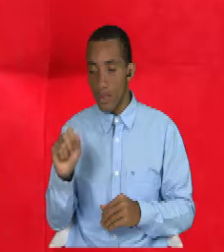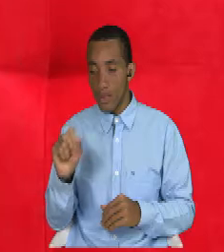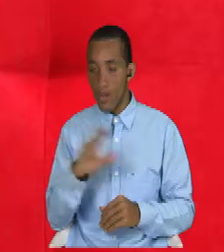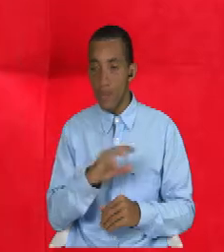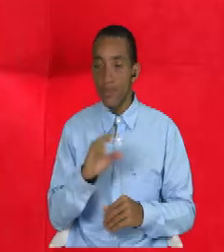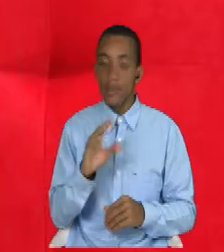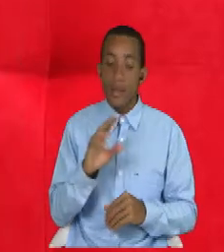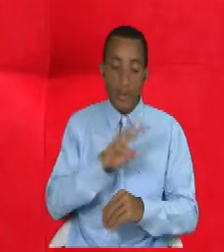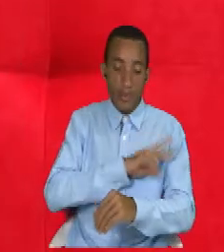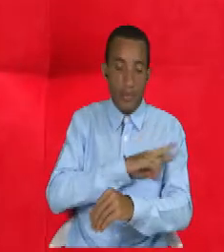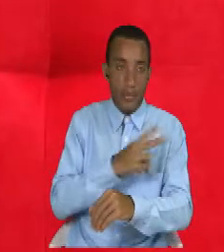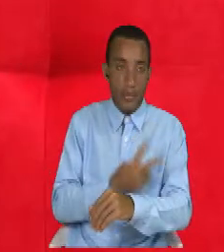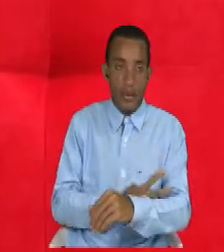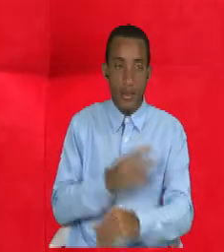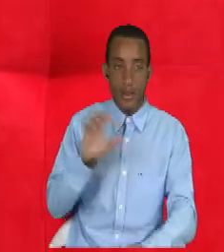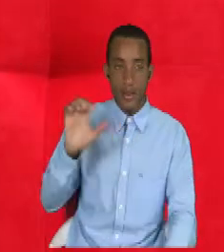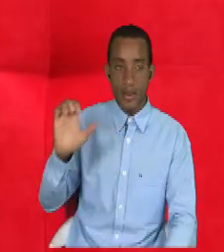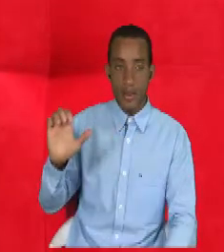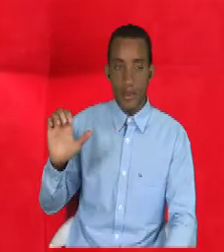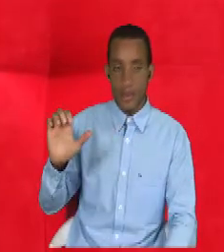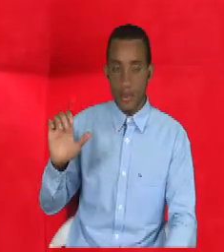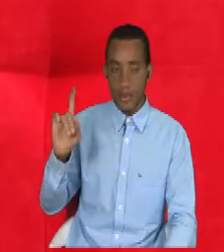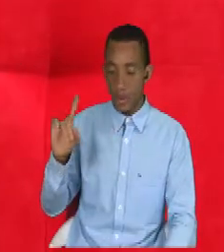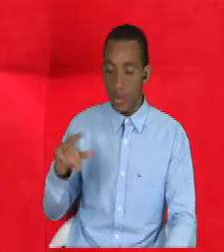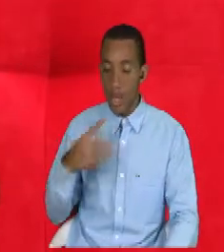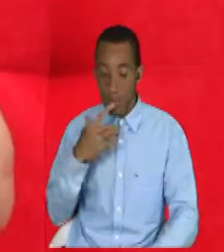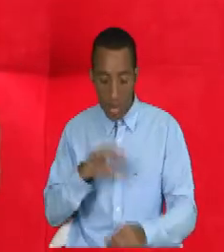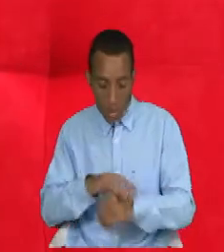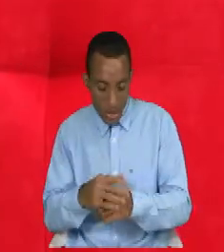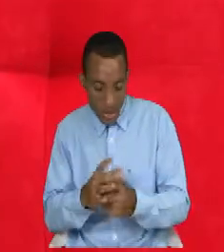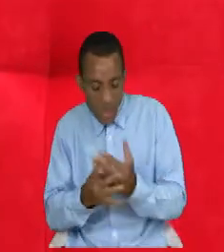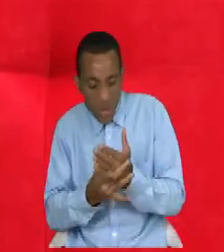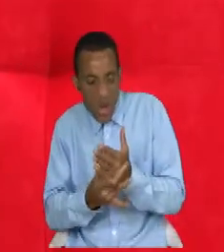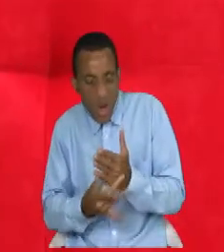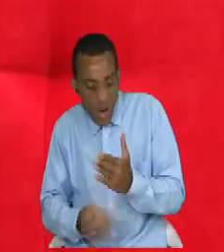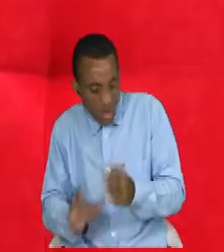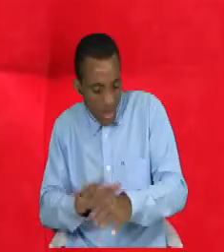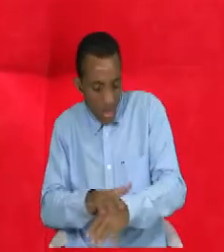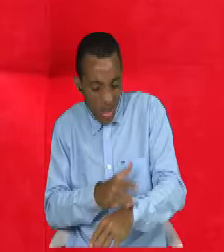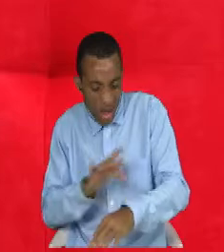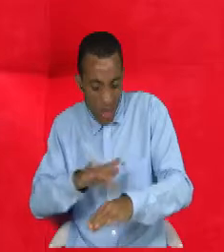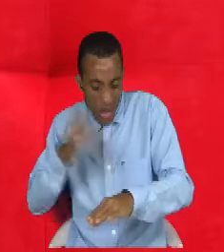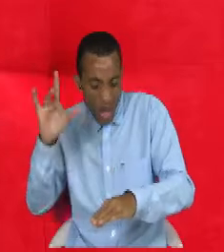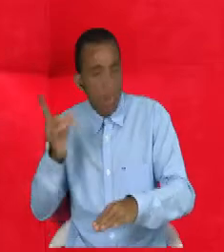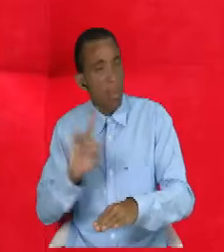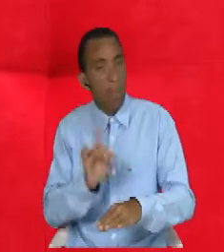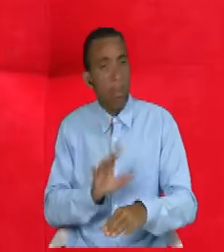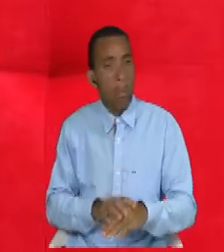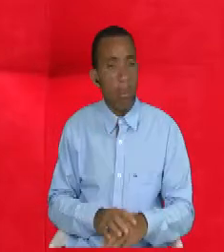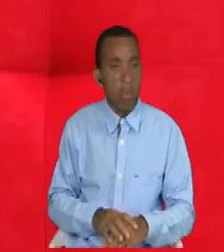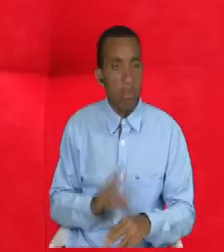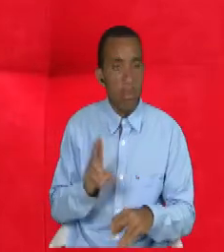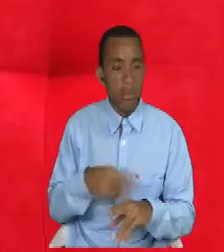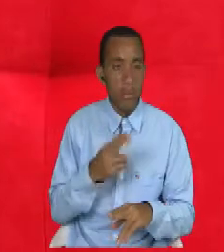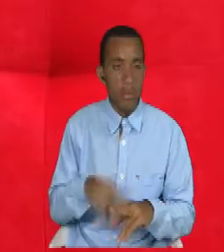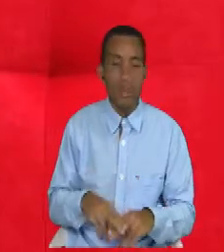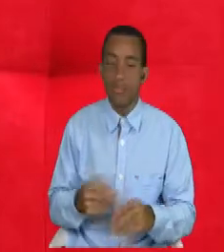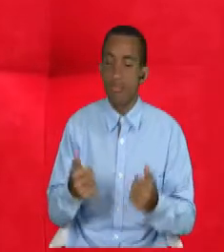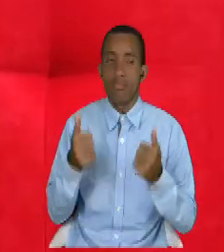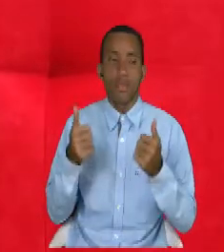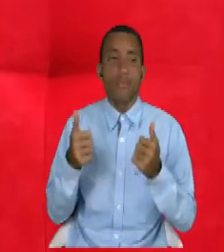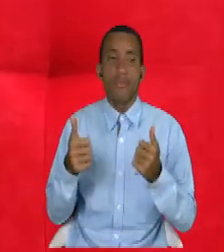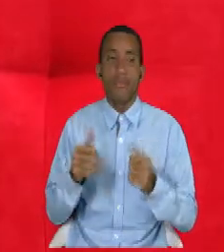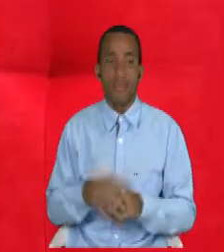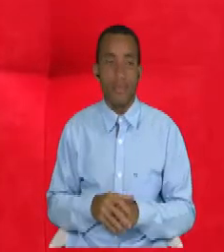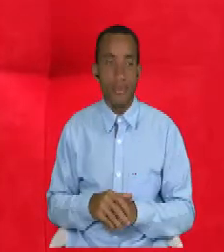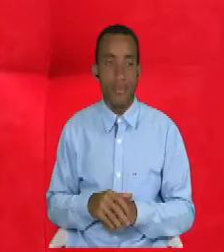no deja la crema a la piel grasosa no la deja brillante entonces se la aplica y super super y también